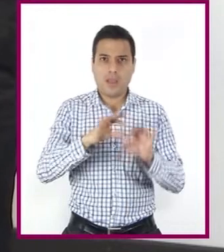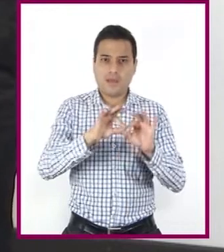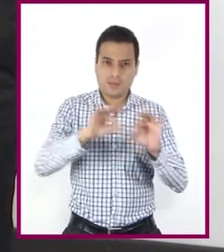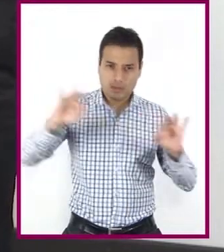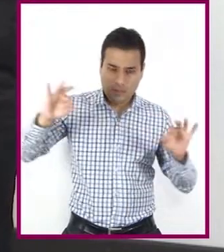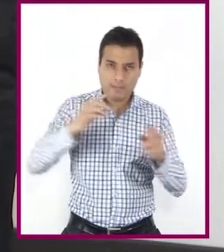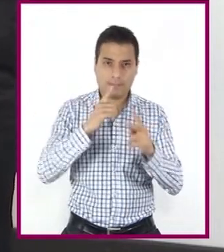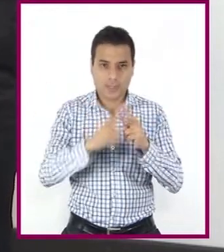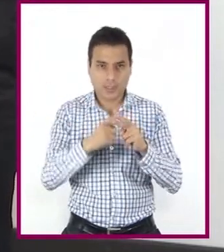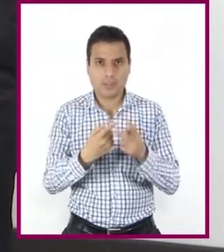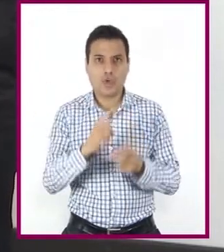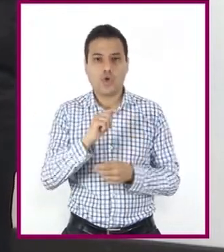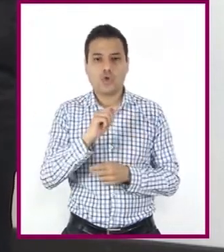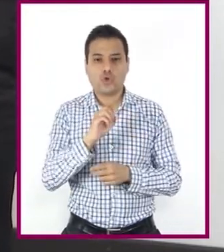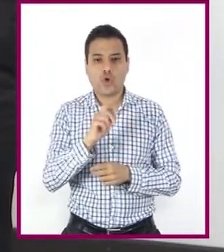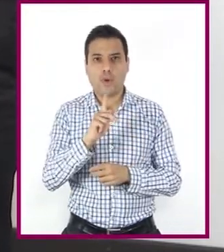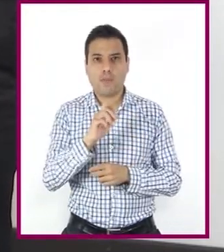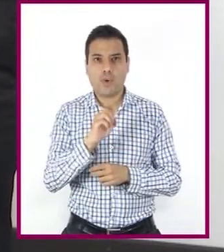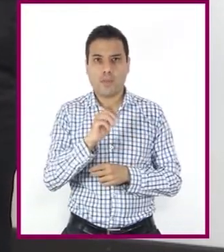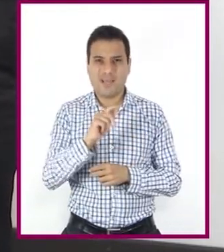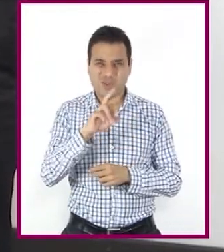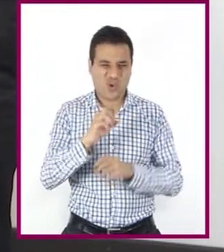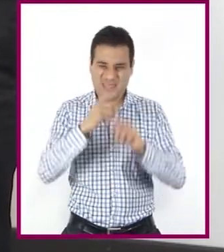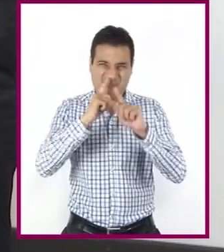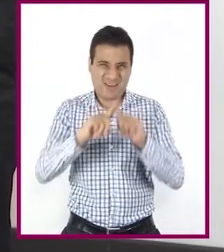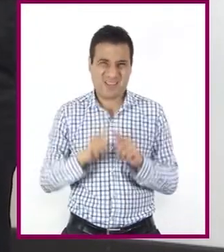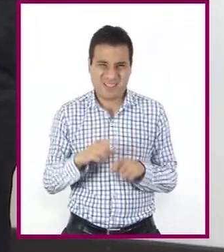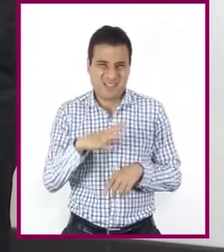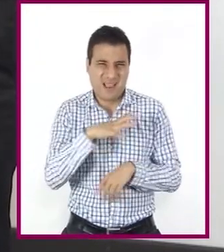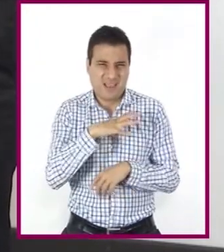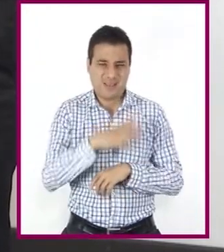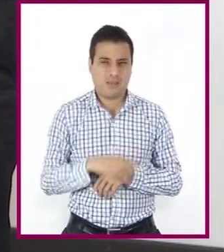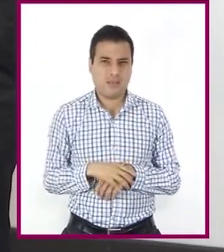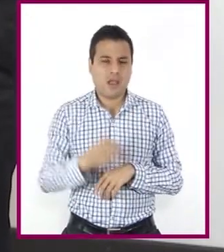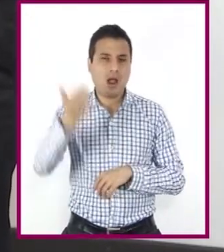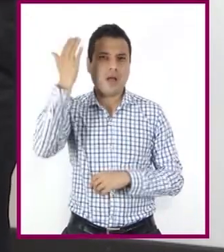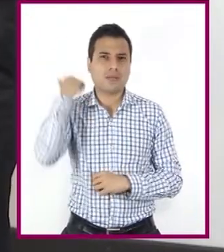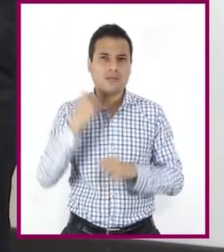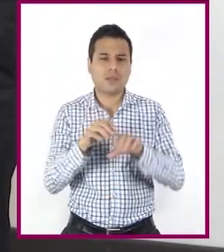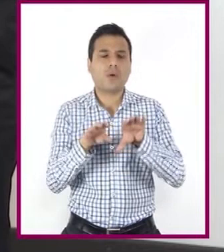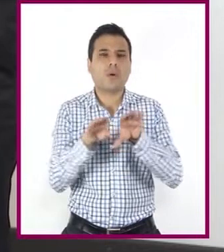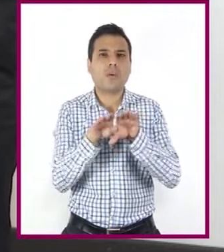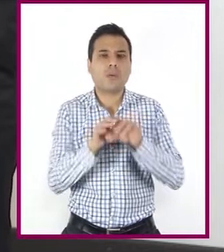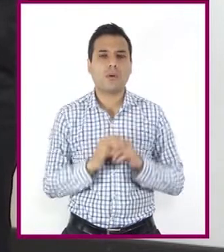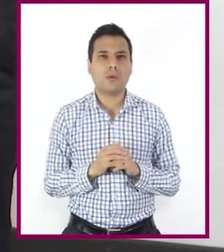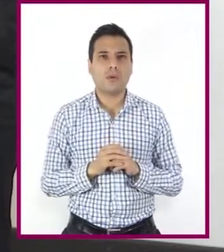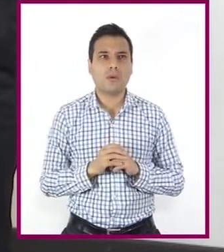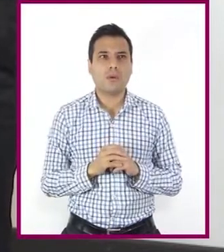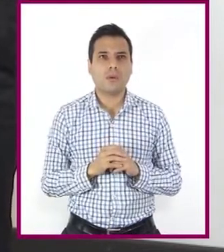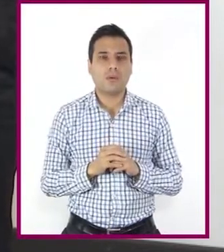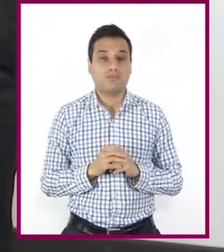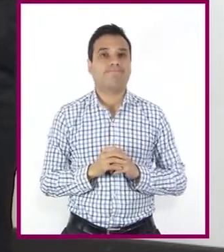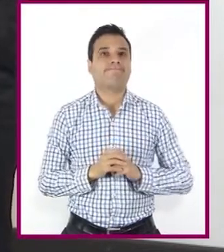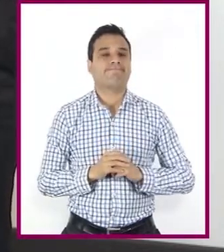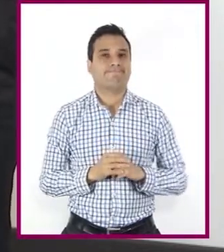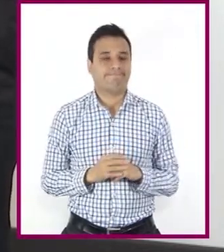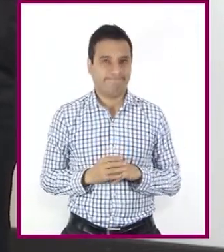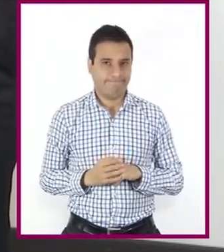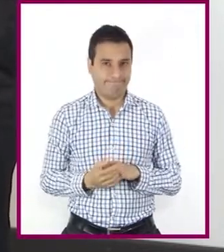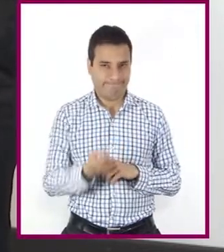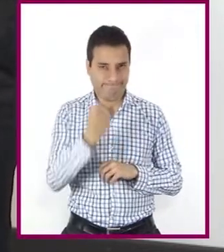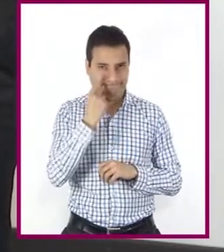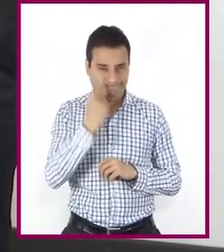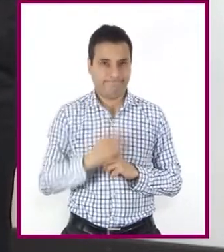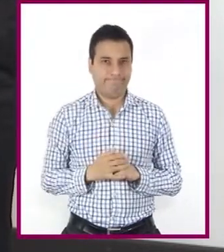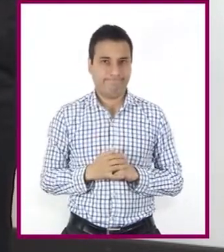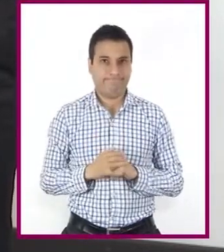flexómetros, topómetros y distanciómetros sónicos, entre otros más. Profesor Alejandro, ¿qué te parece si